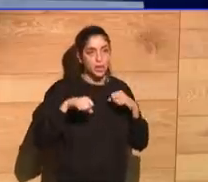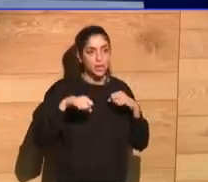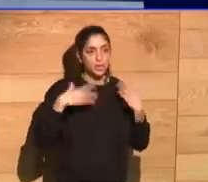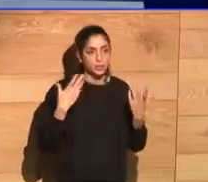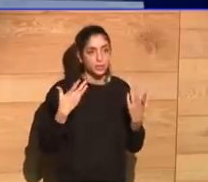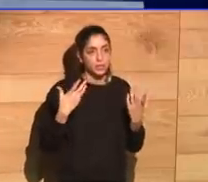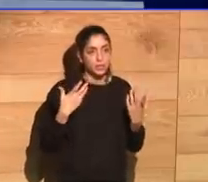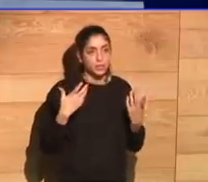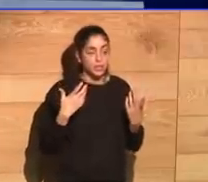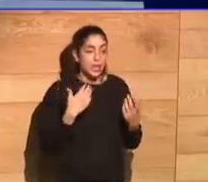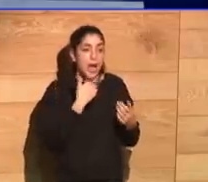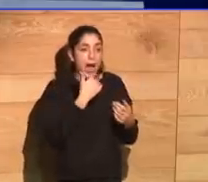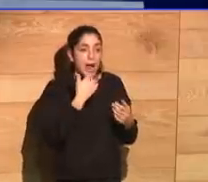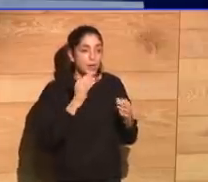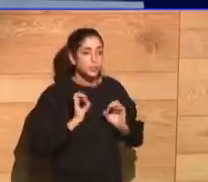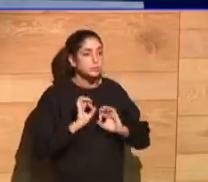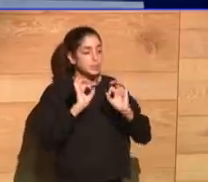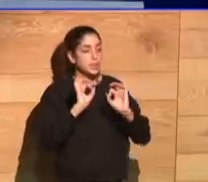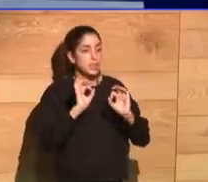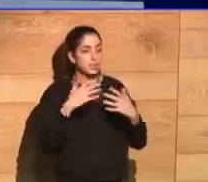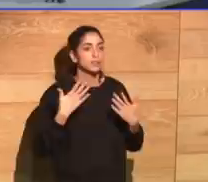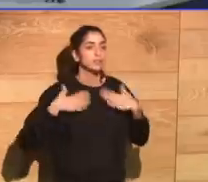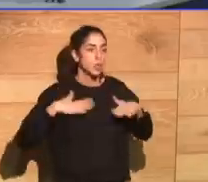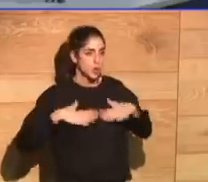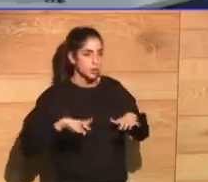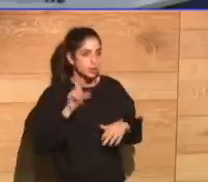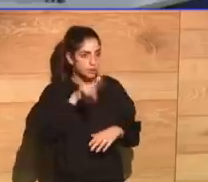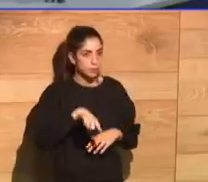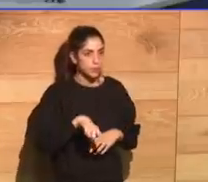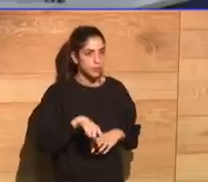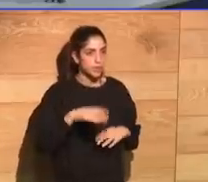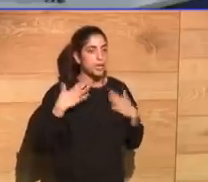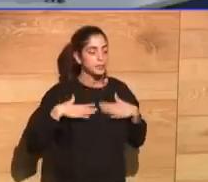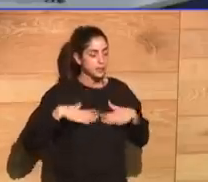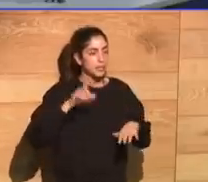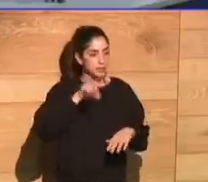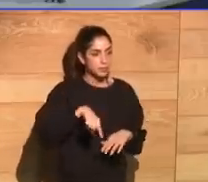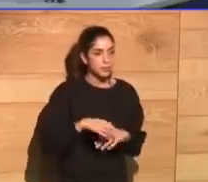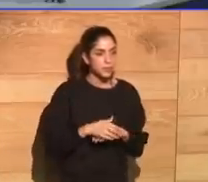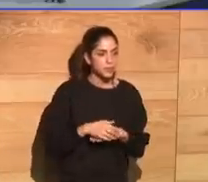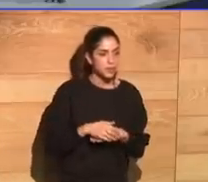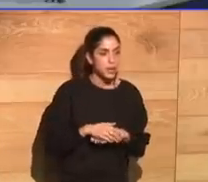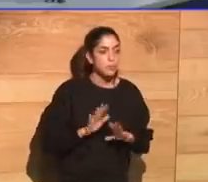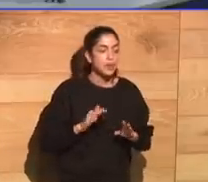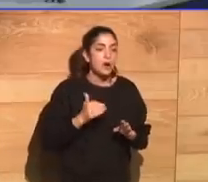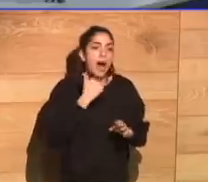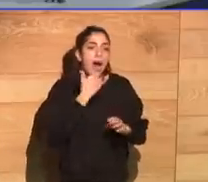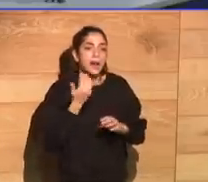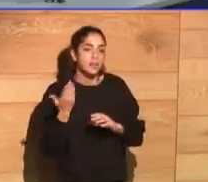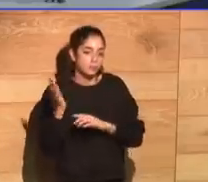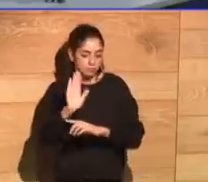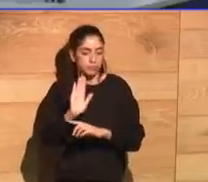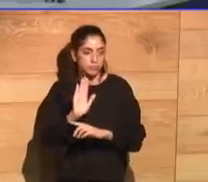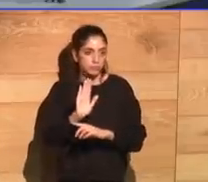muy especial, que por otro lado le va muy bien al Daily Planet. Hasta en el traje incluso, ¿no? Hasta en el traje incluso, sí, pero bueno, eso se lo pone alguien, pero